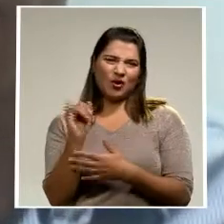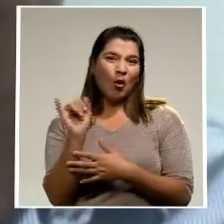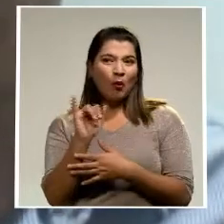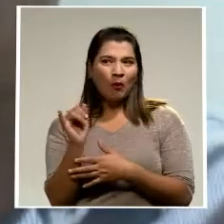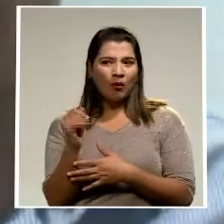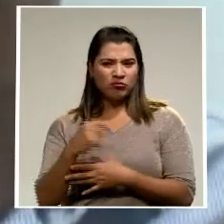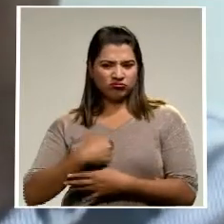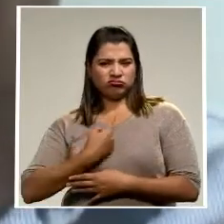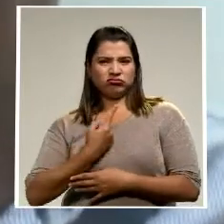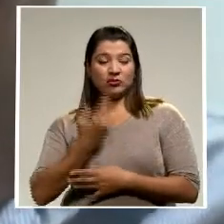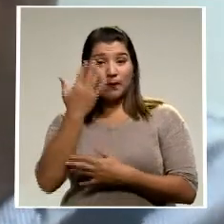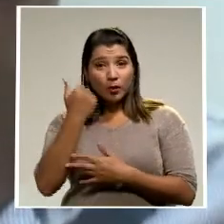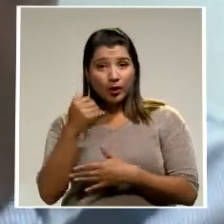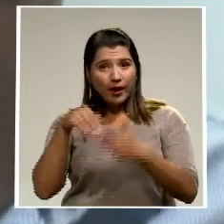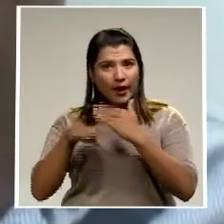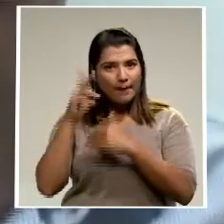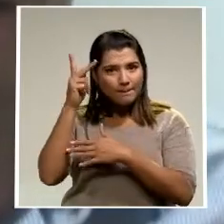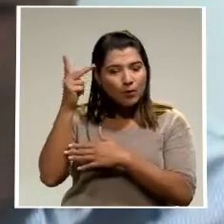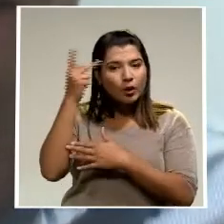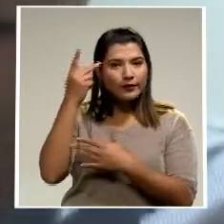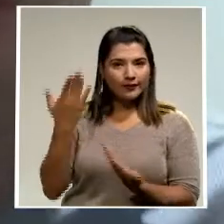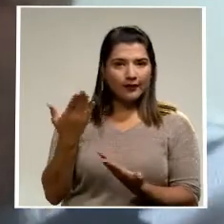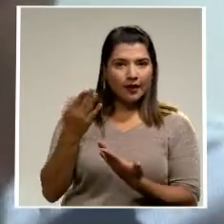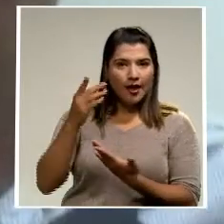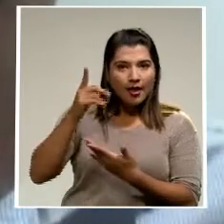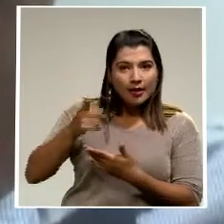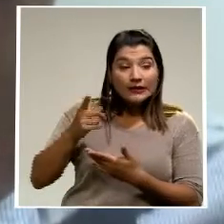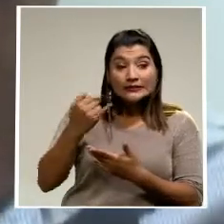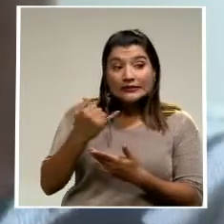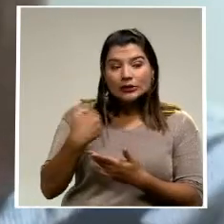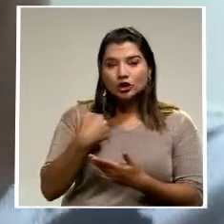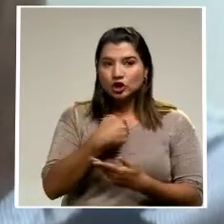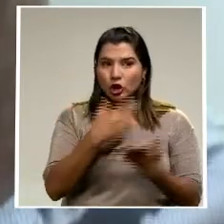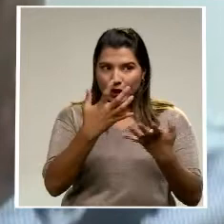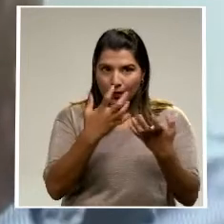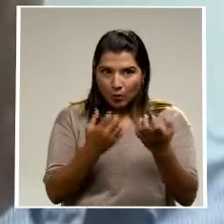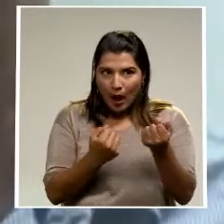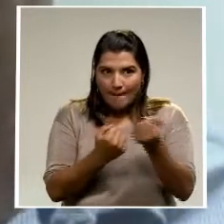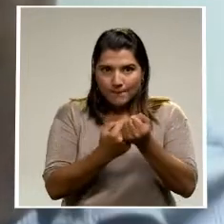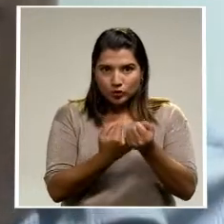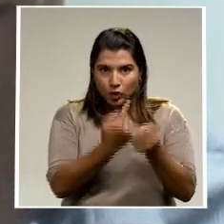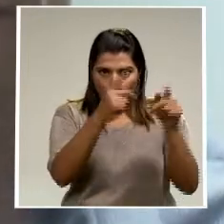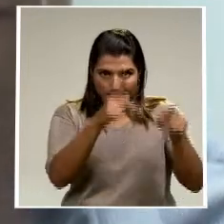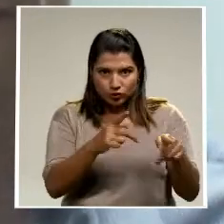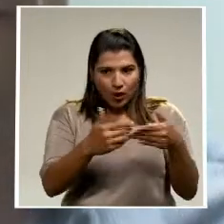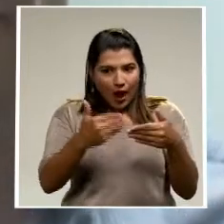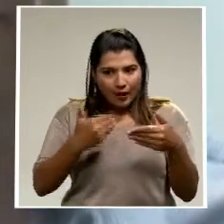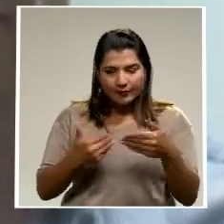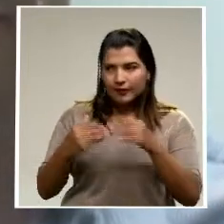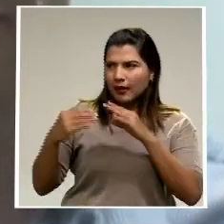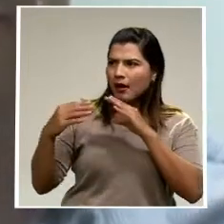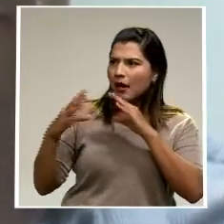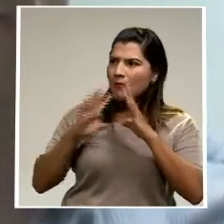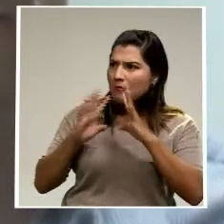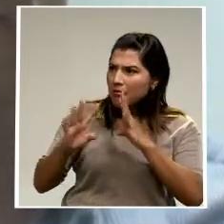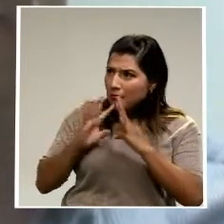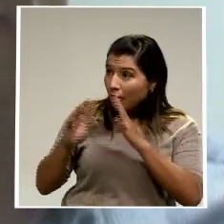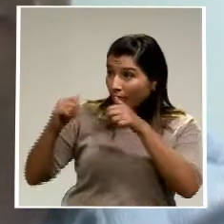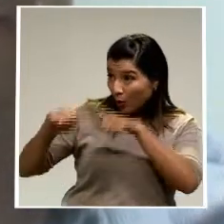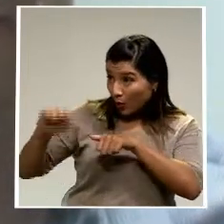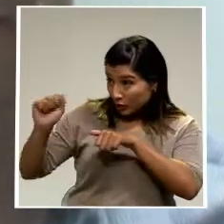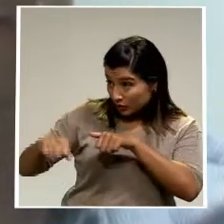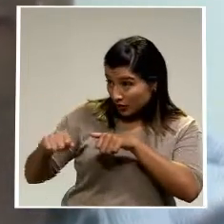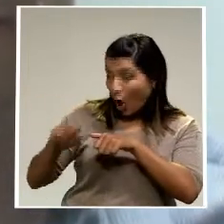efectivamente en política por lo menos hay que tener la deferencia de que si vamos a apoyar a alguien, hacerle saber a esa persona que estamos con él. Este dato que